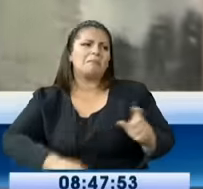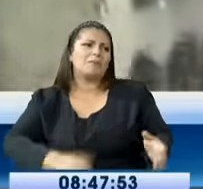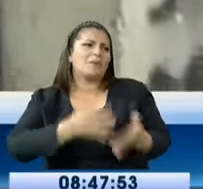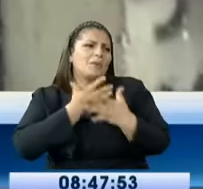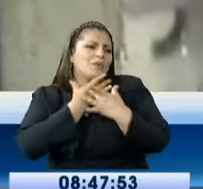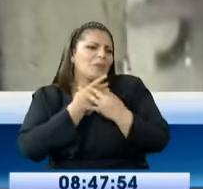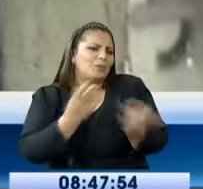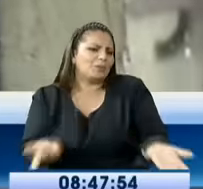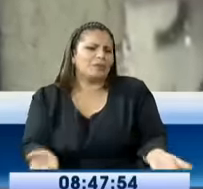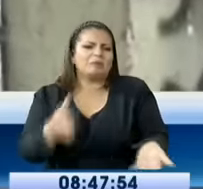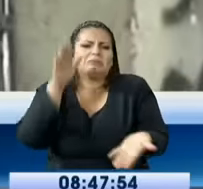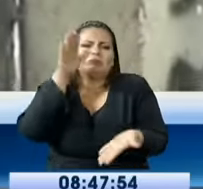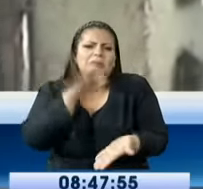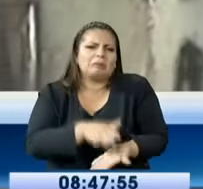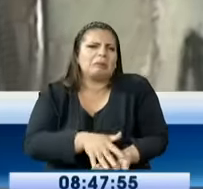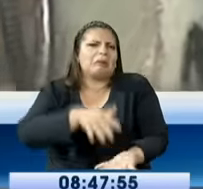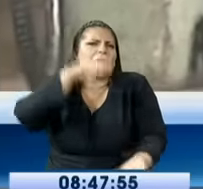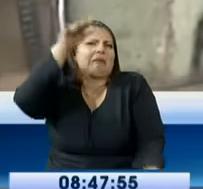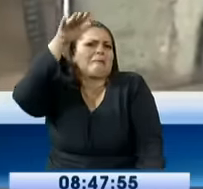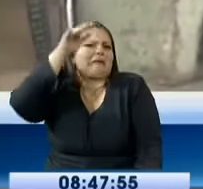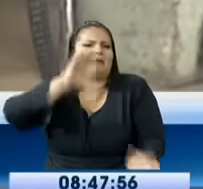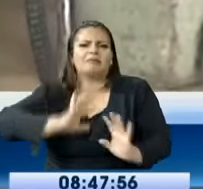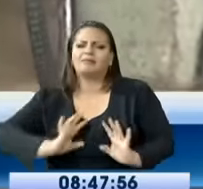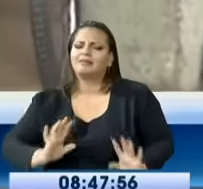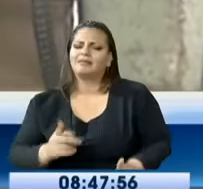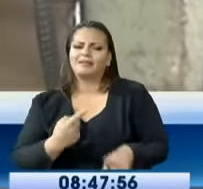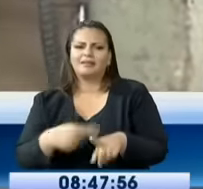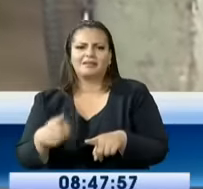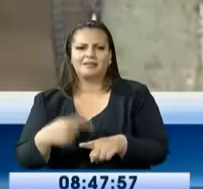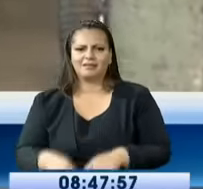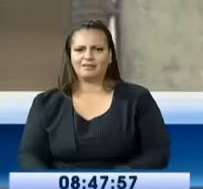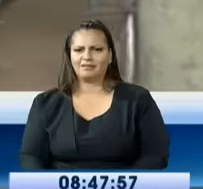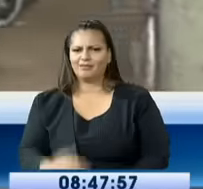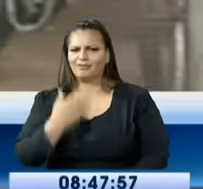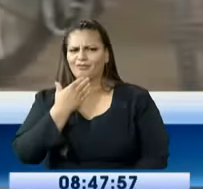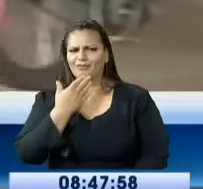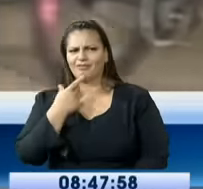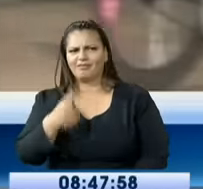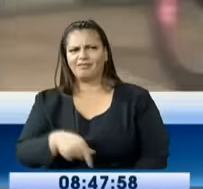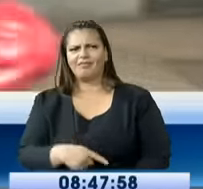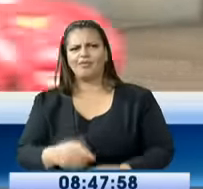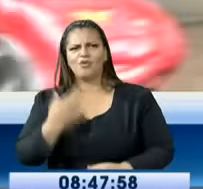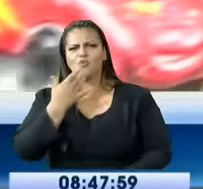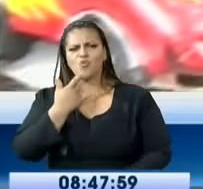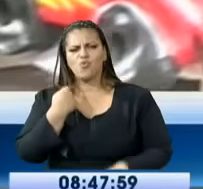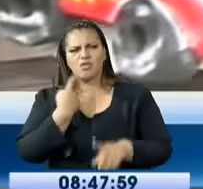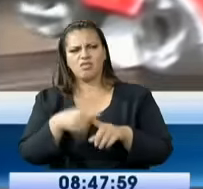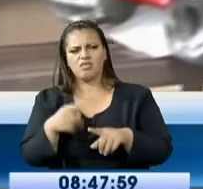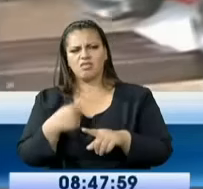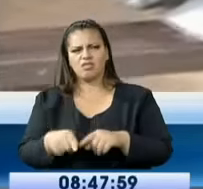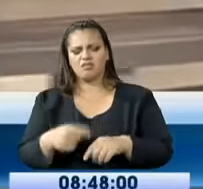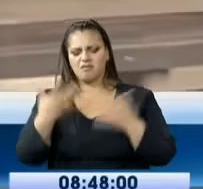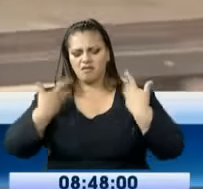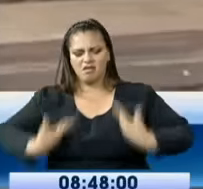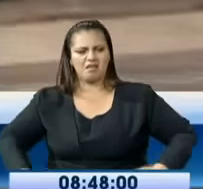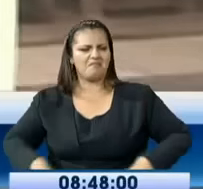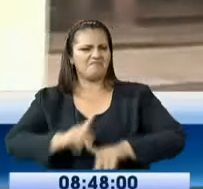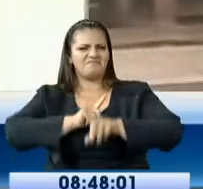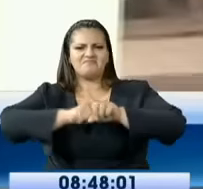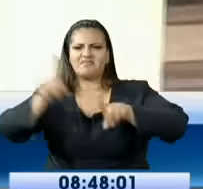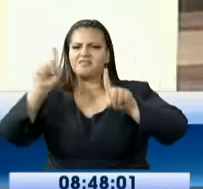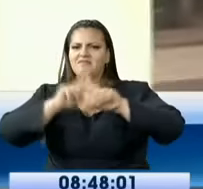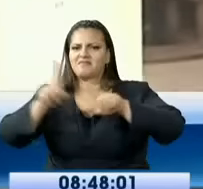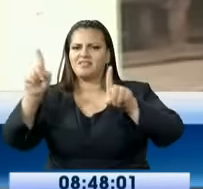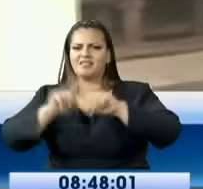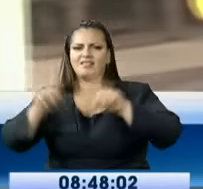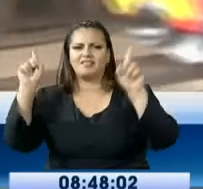por el porte. No, me refiero, por ejemplo, acá está con el cabello azul, hay otros que están diferentes. Claro, o sea, ya la vestimenta ya también, y por el precio.